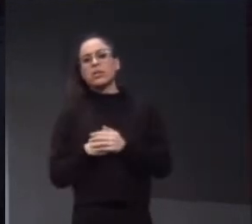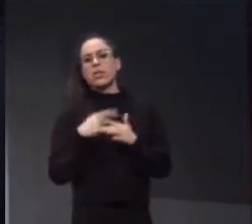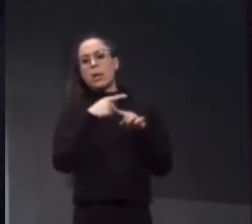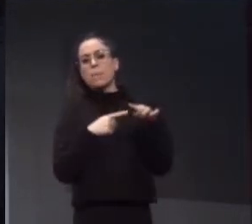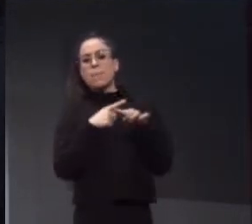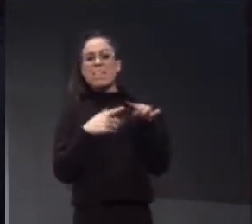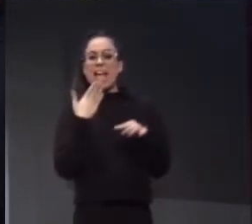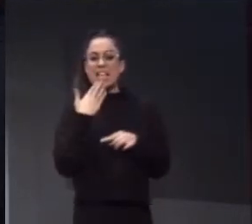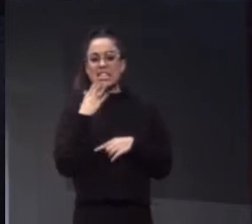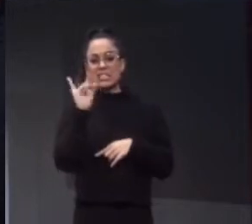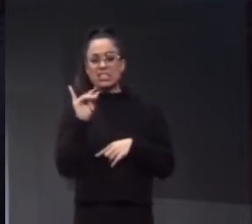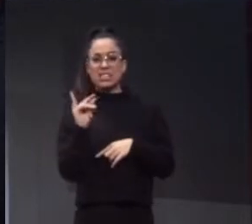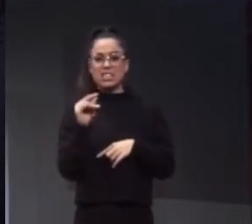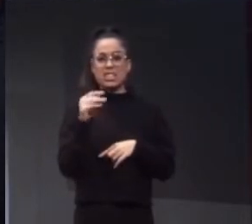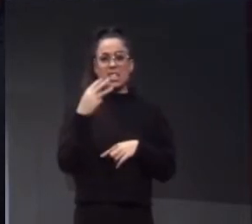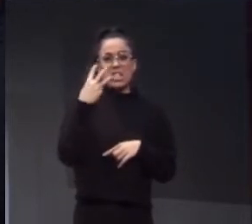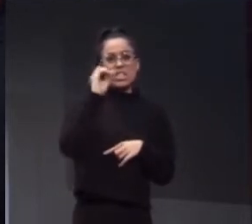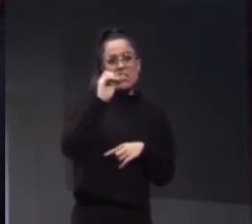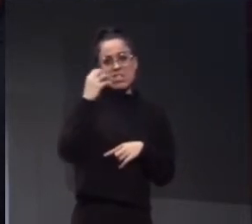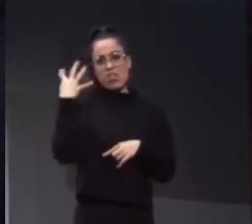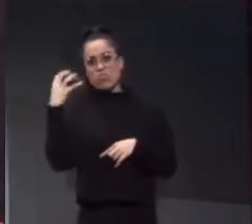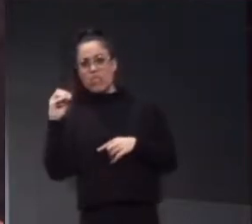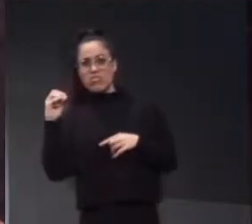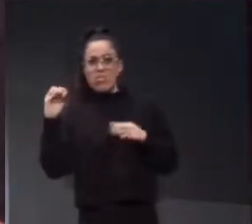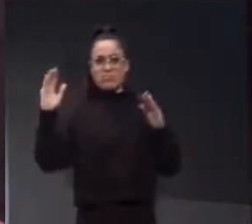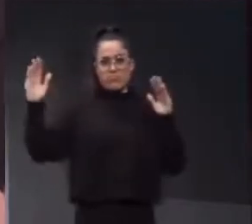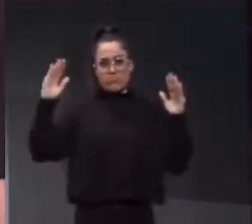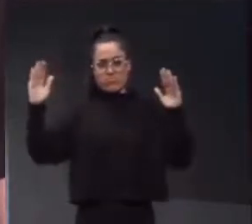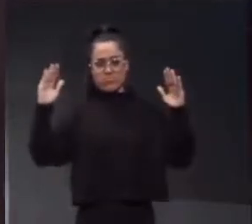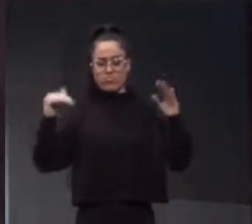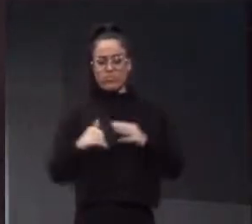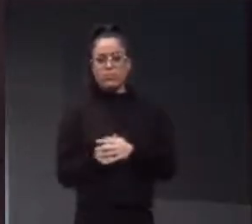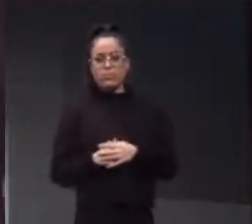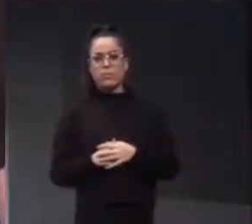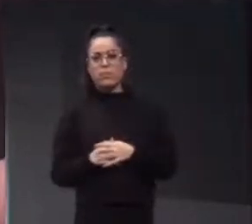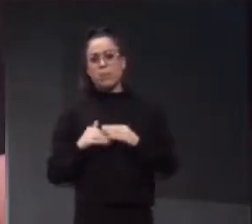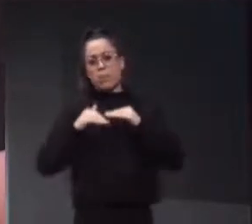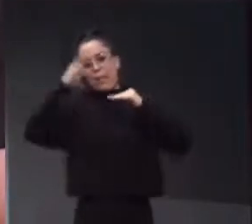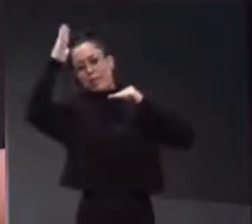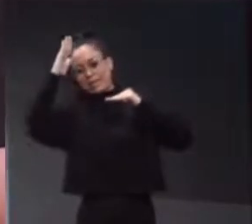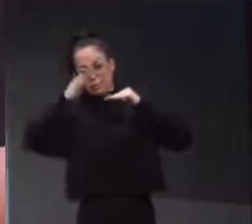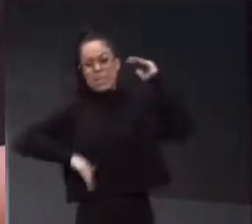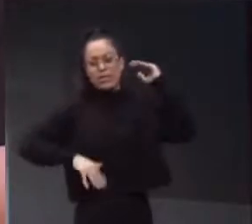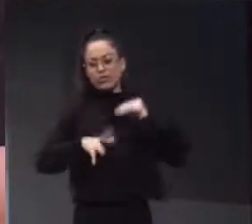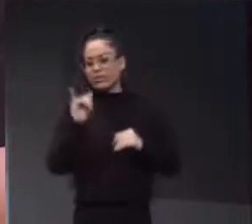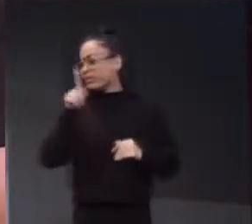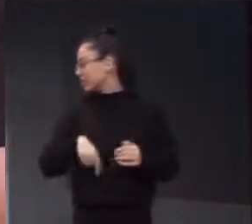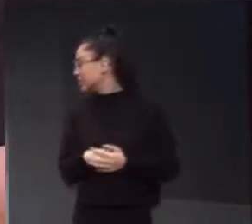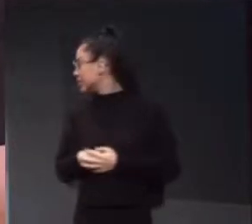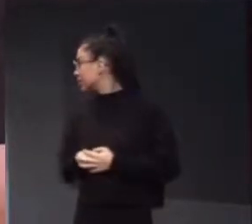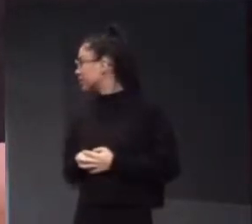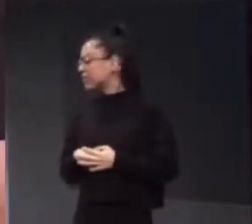torno a los treinta y tantos cuarenta y tantos pero luego por arriba arriba unos cuantos y por abajo